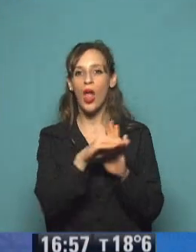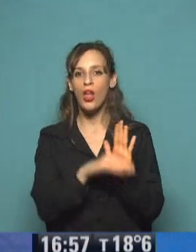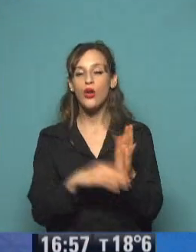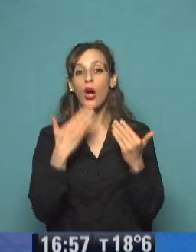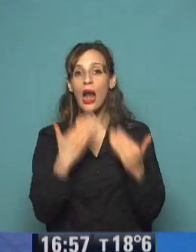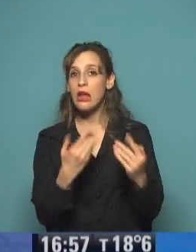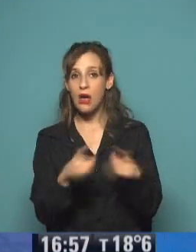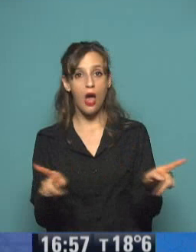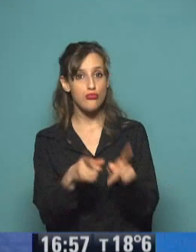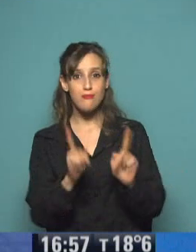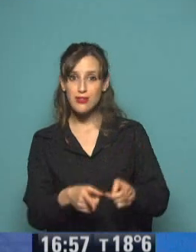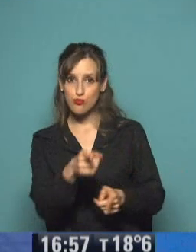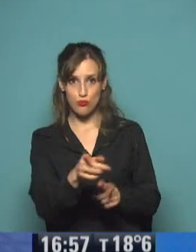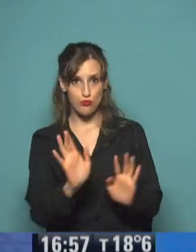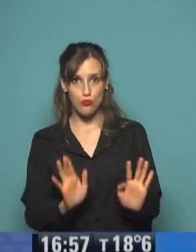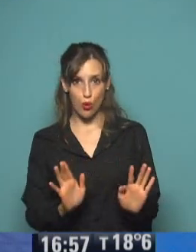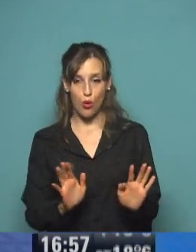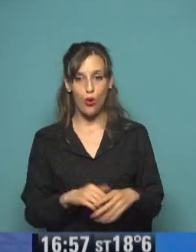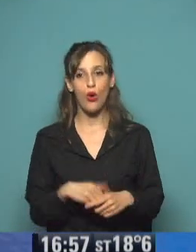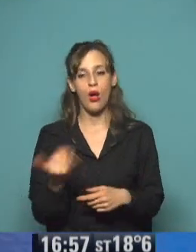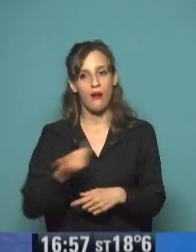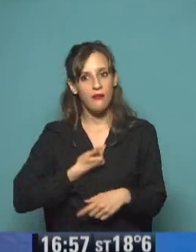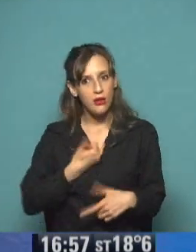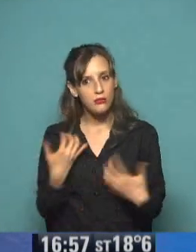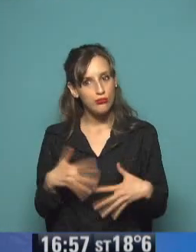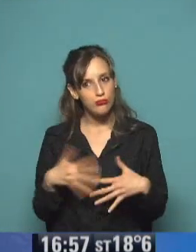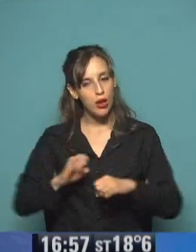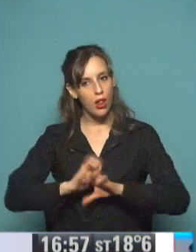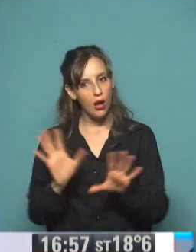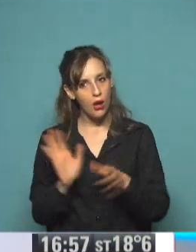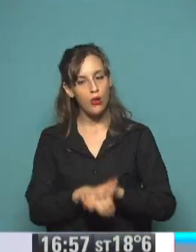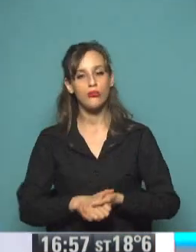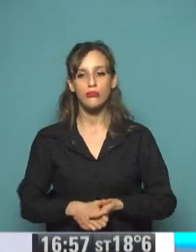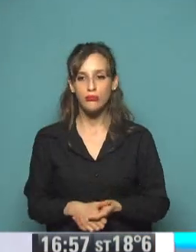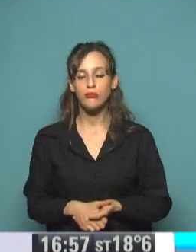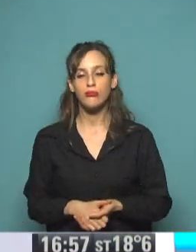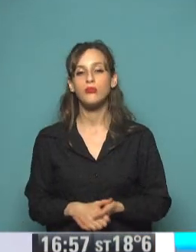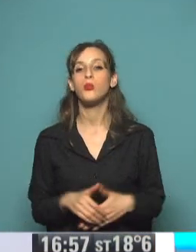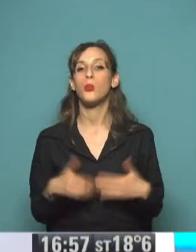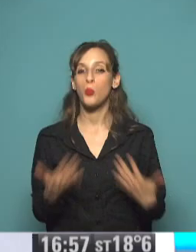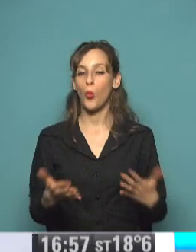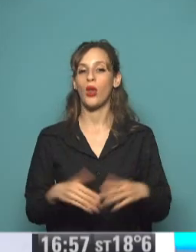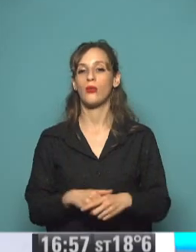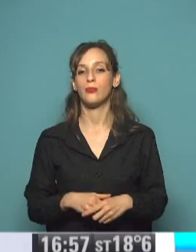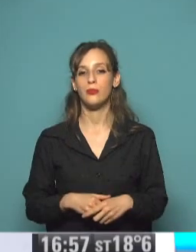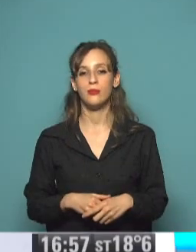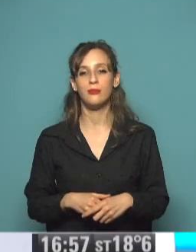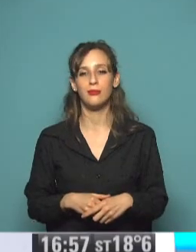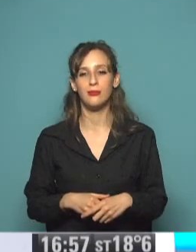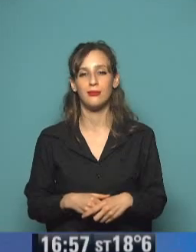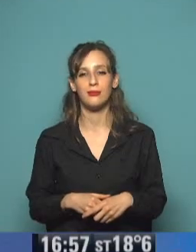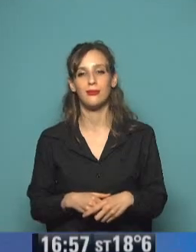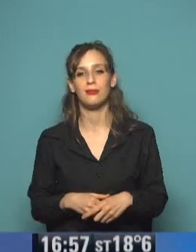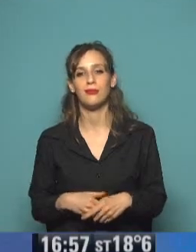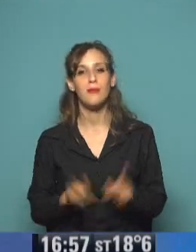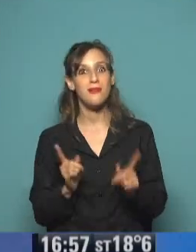de la canción. En la primera estrofa estaban todos estos datos de este gato. ¿Sí? Bien, me salió casi un versito. Todos estos datos de